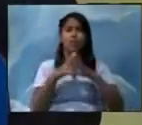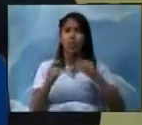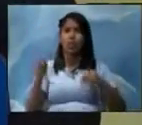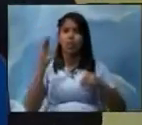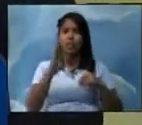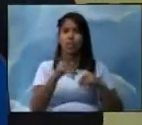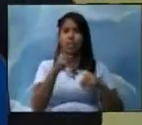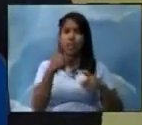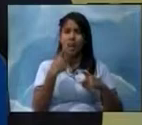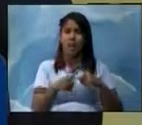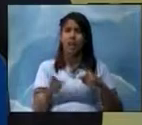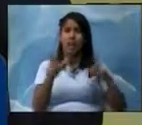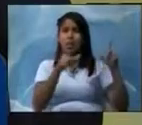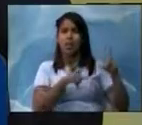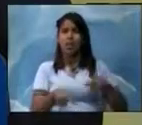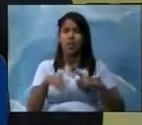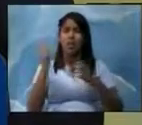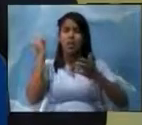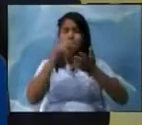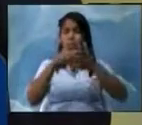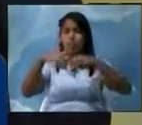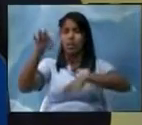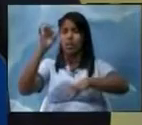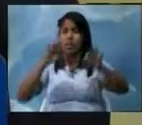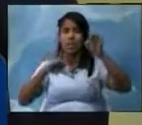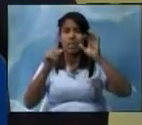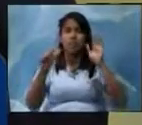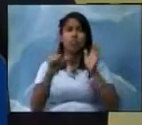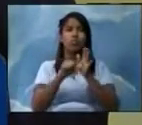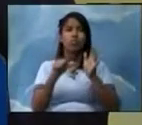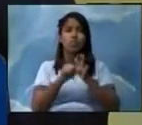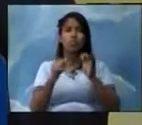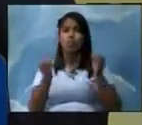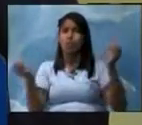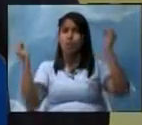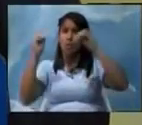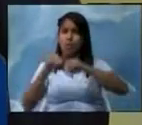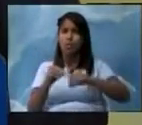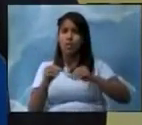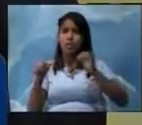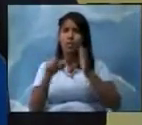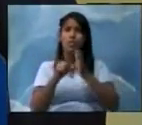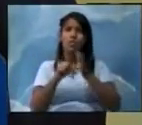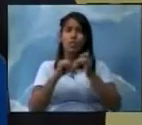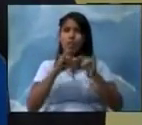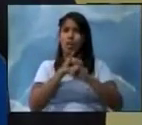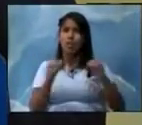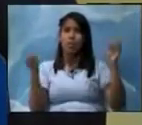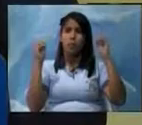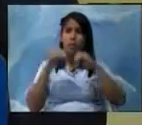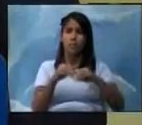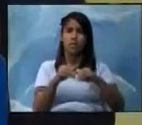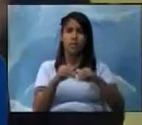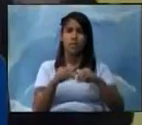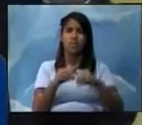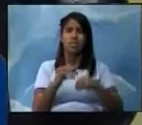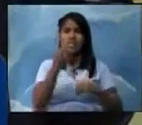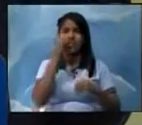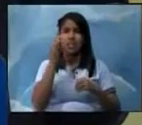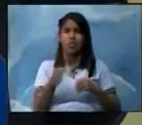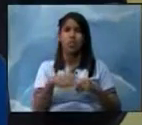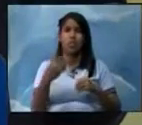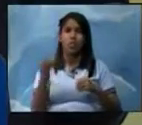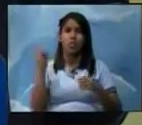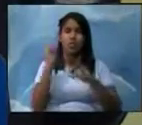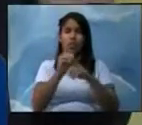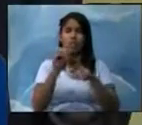los que estaban en Aquel lugar que fueron elegidos A dónde los habían colocado dónde los habían puesto seguro